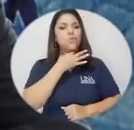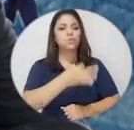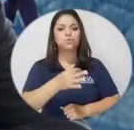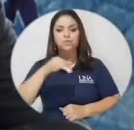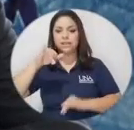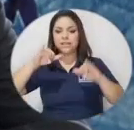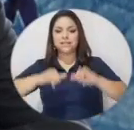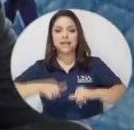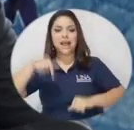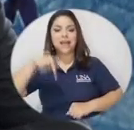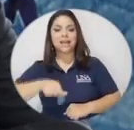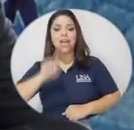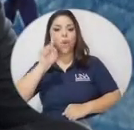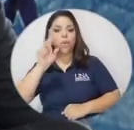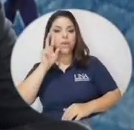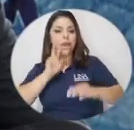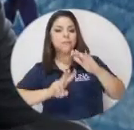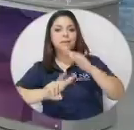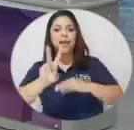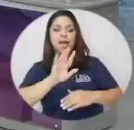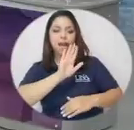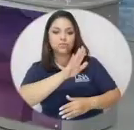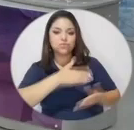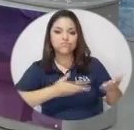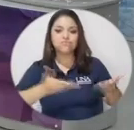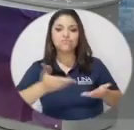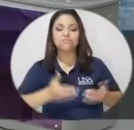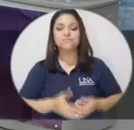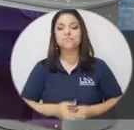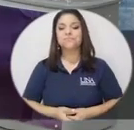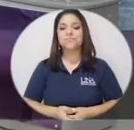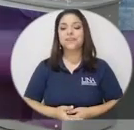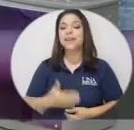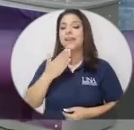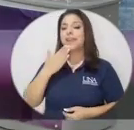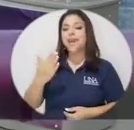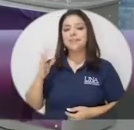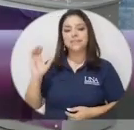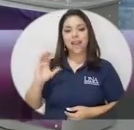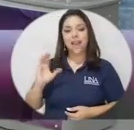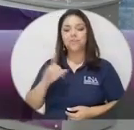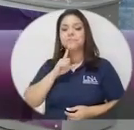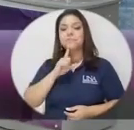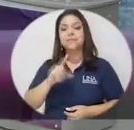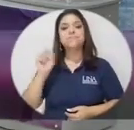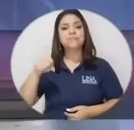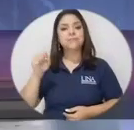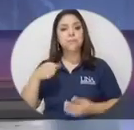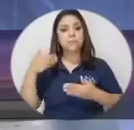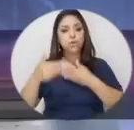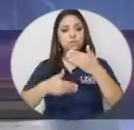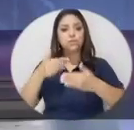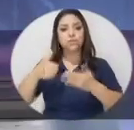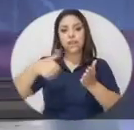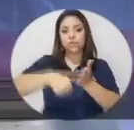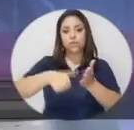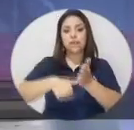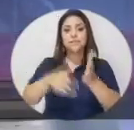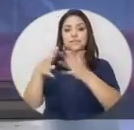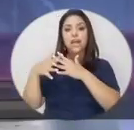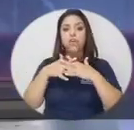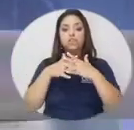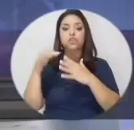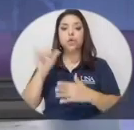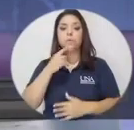en Una Mirada y a la orden de usted. Gracias, don Carlos. Sí, los procesos electorales en los Estados Unidos, como decíamos en el